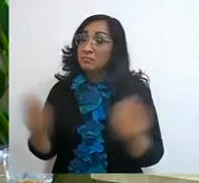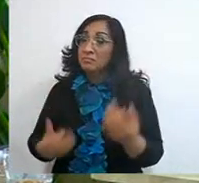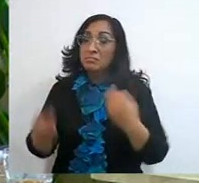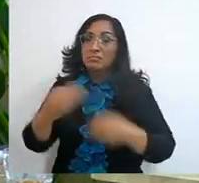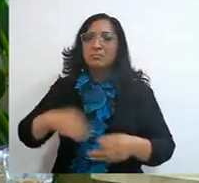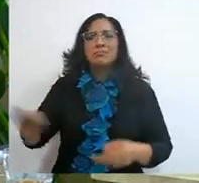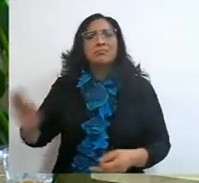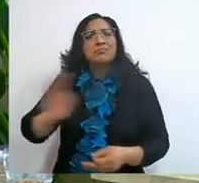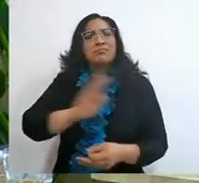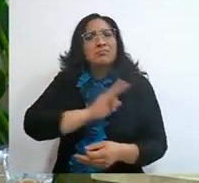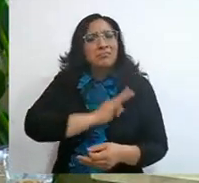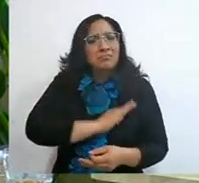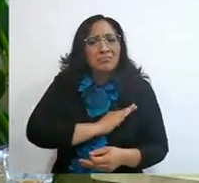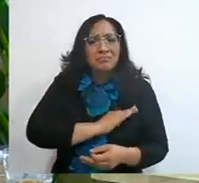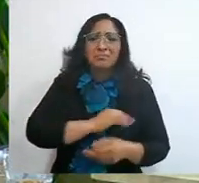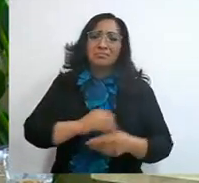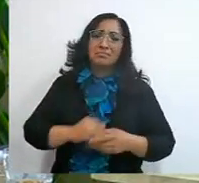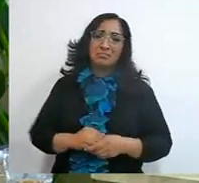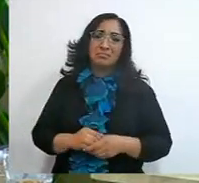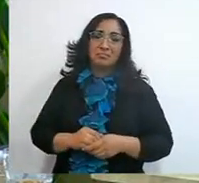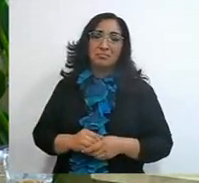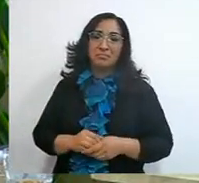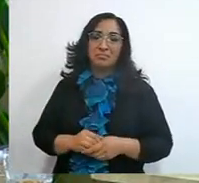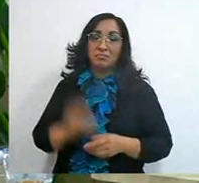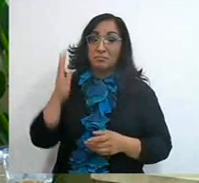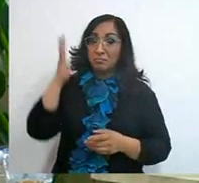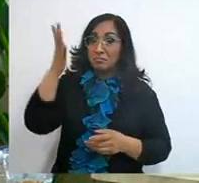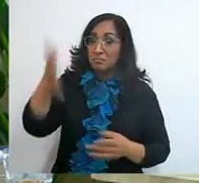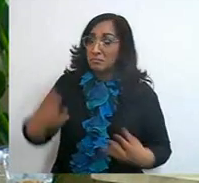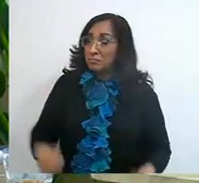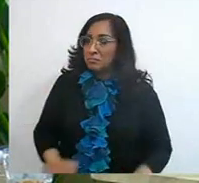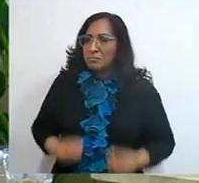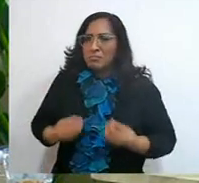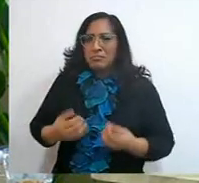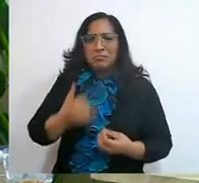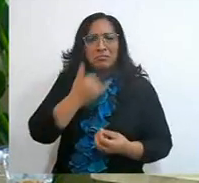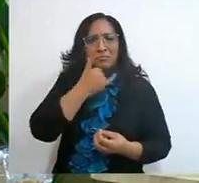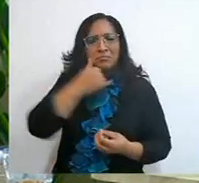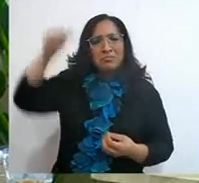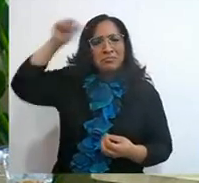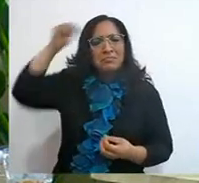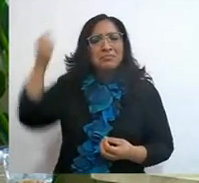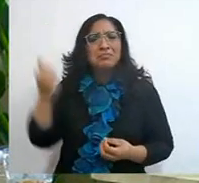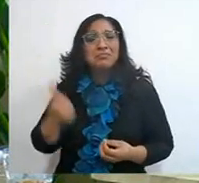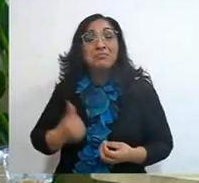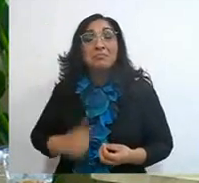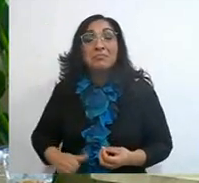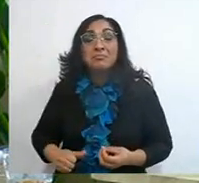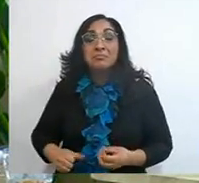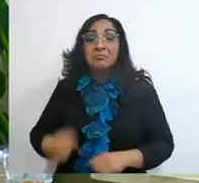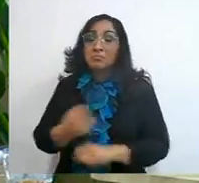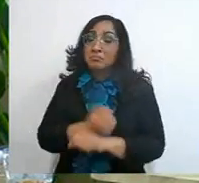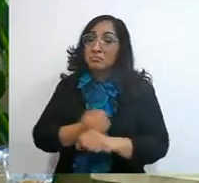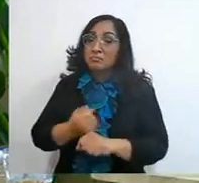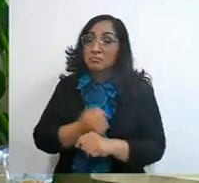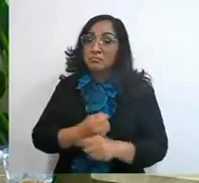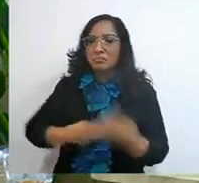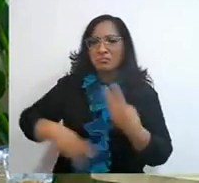el consumador de la fe, de la vida eterna, el perdón de nuestros pecados, que su